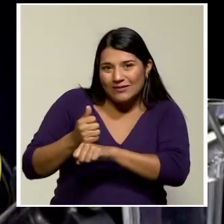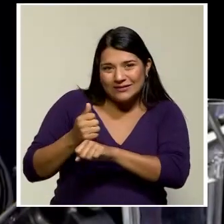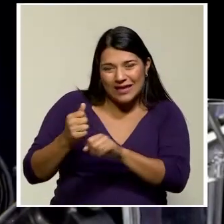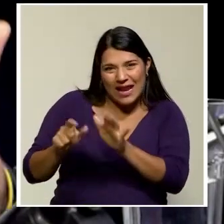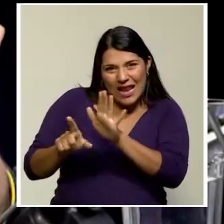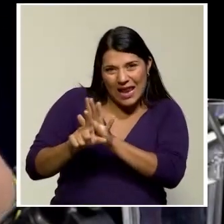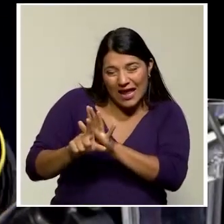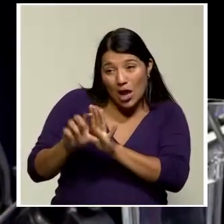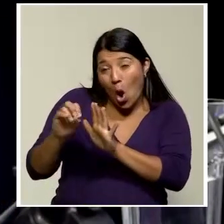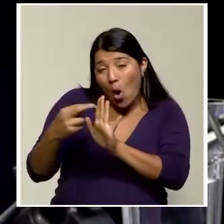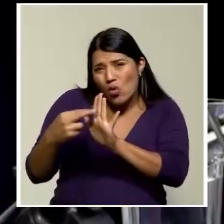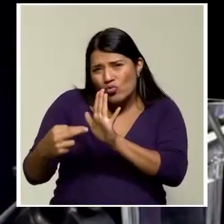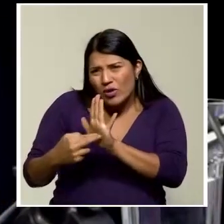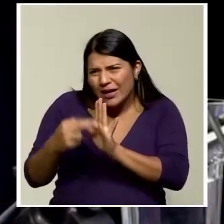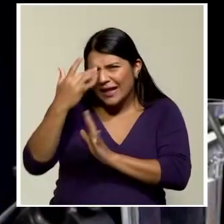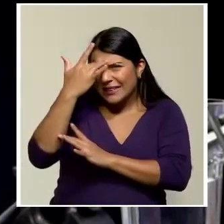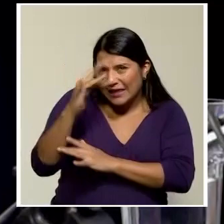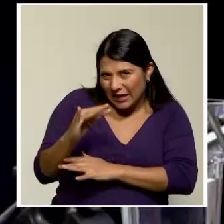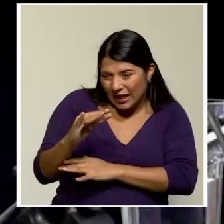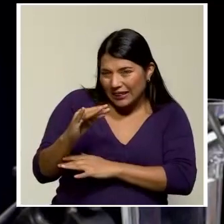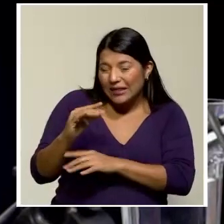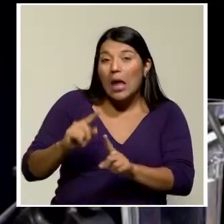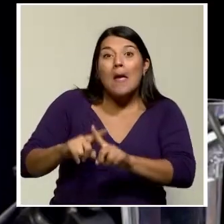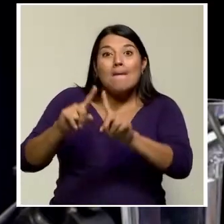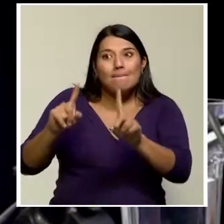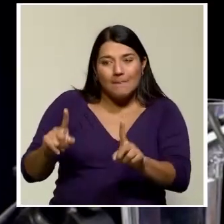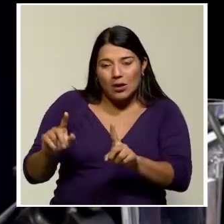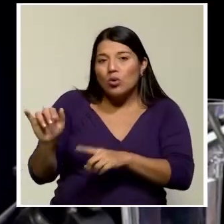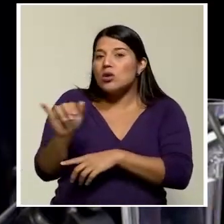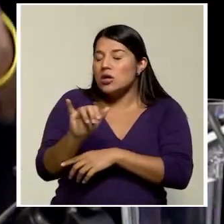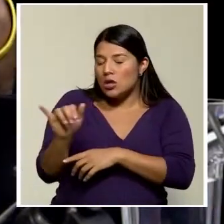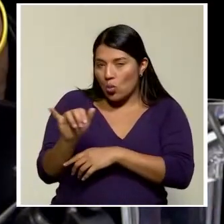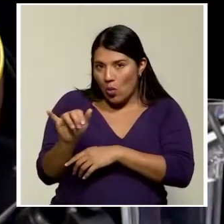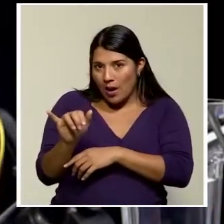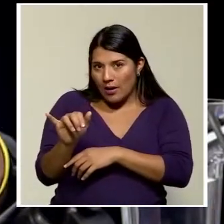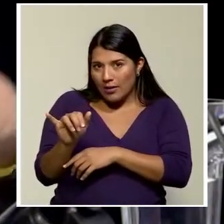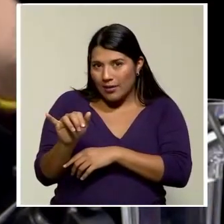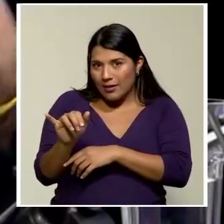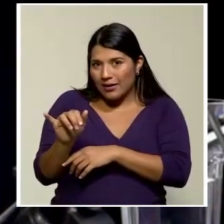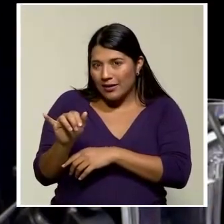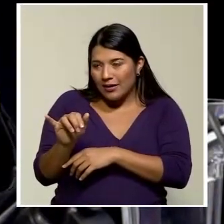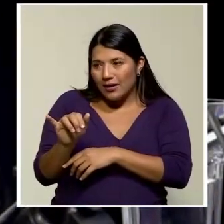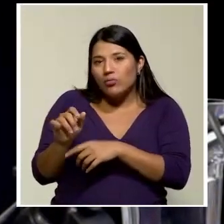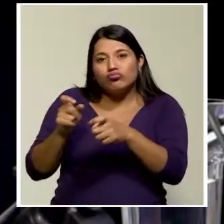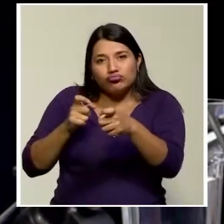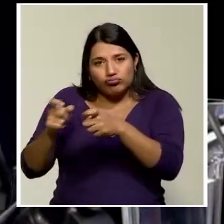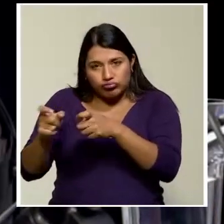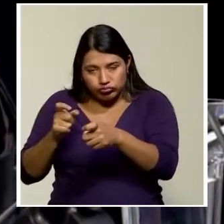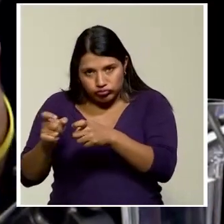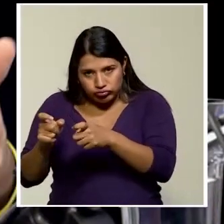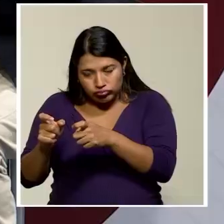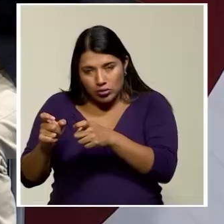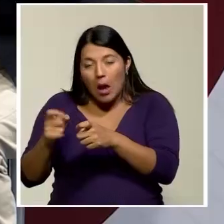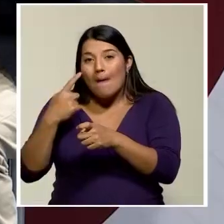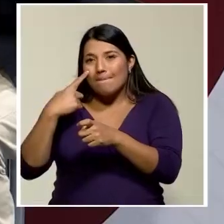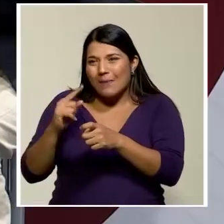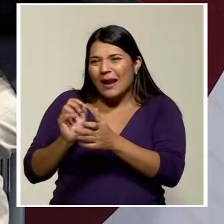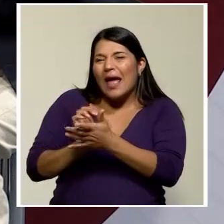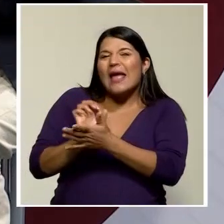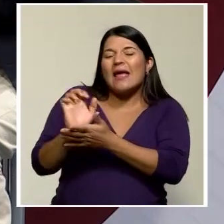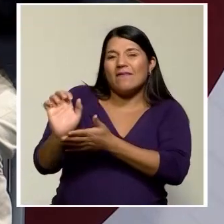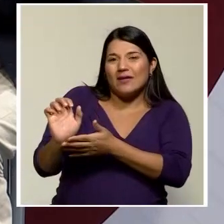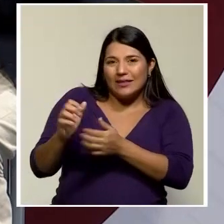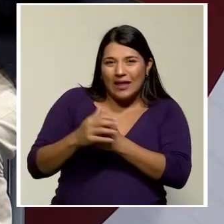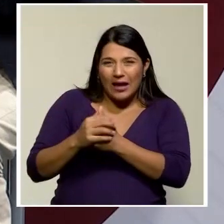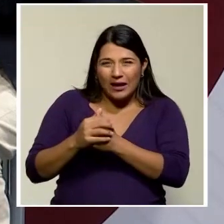inteligentes, sensatas, pero que no renuncie a la necesidad de regular para evitar que se den prácticas monopolísticas,